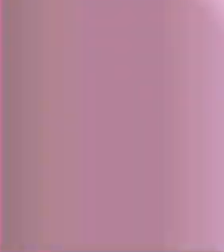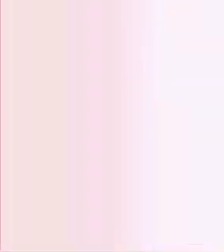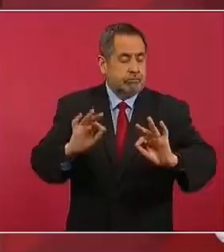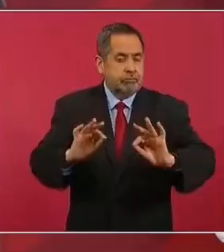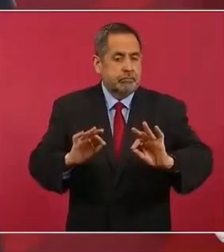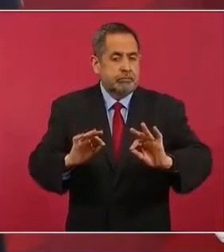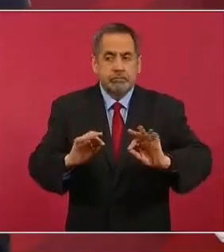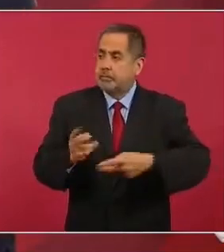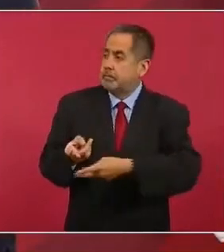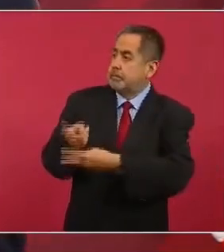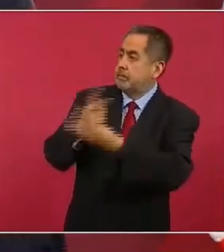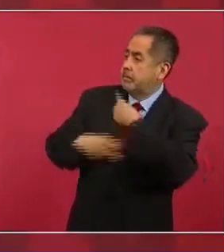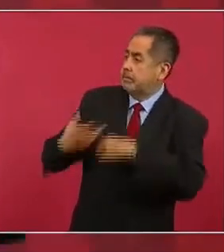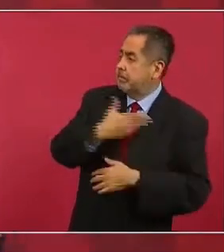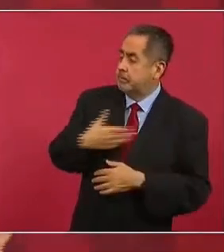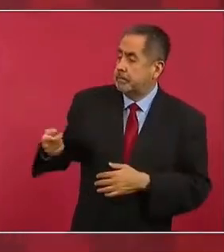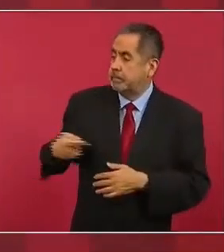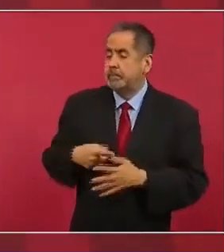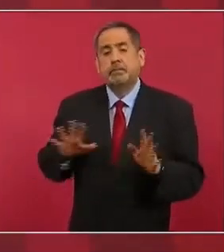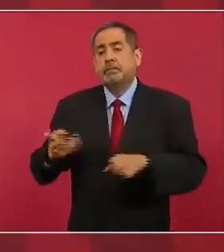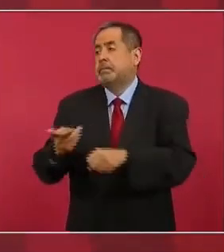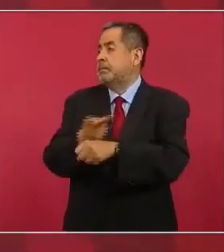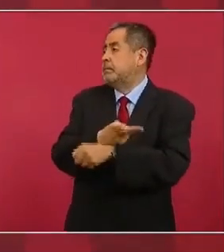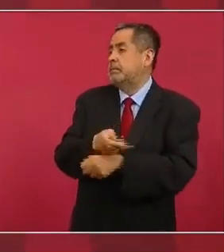ya no íbamos a poder hacer nada.